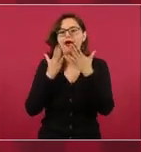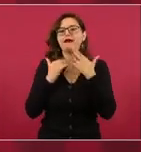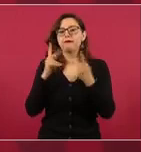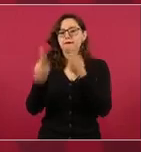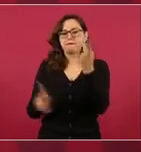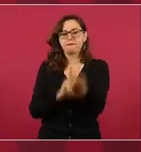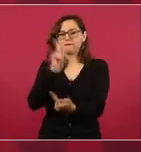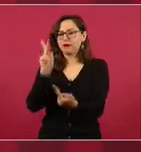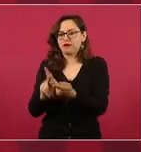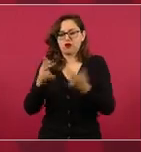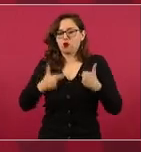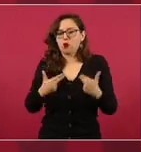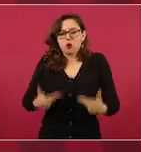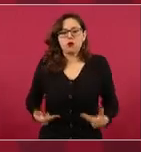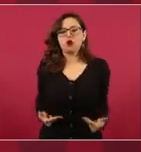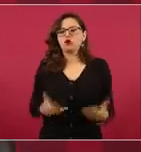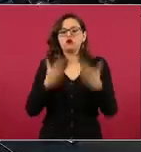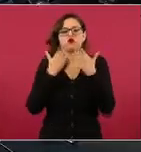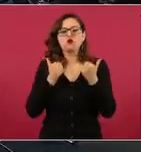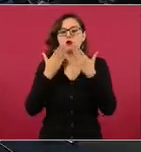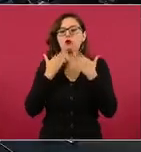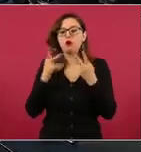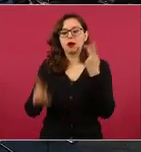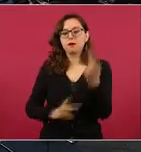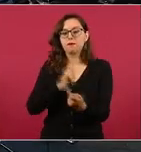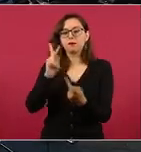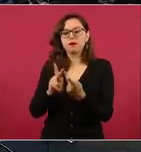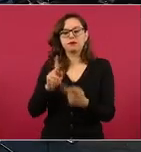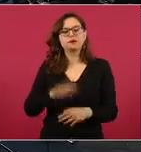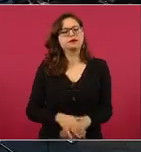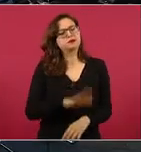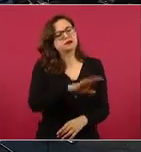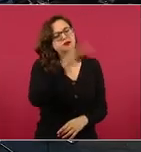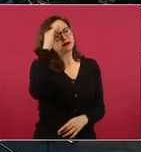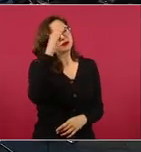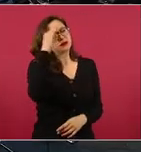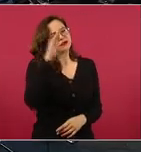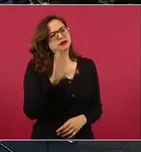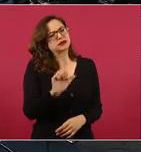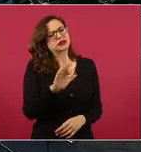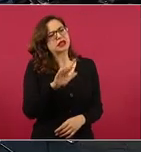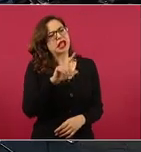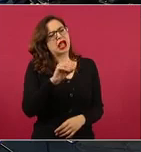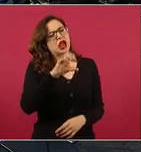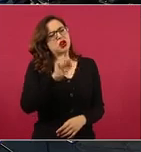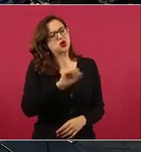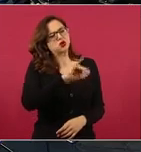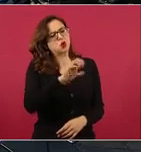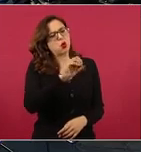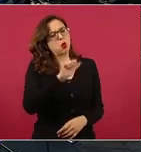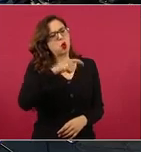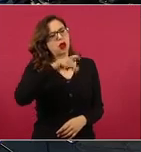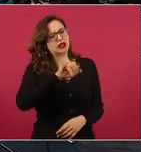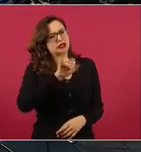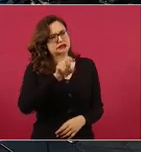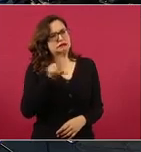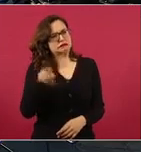no somos perfectos. Presidente, en este caso, Carlos Joaquín es un buen cuadro político, a pesar de todo. Sí, es buen